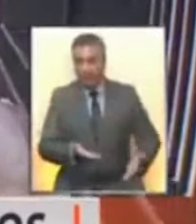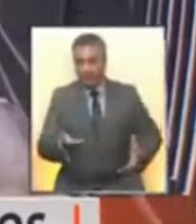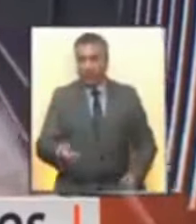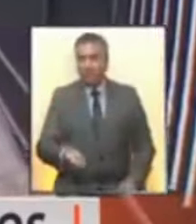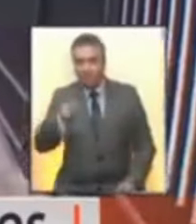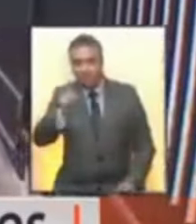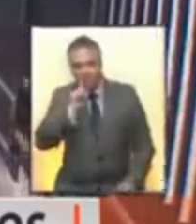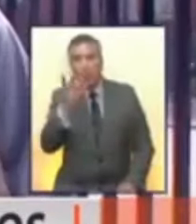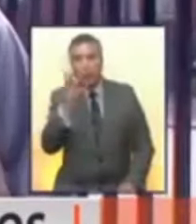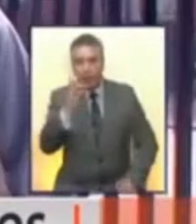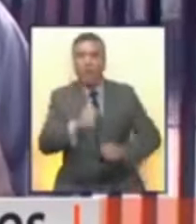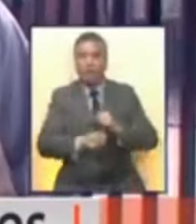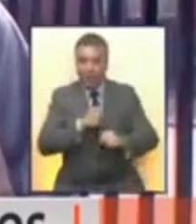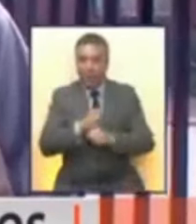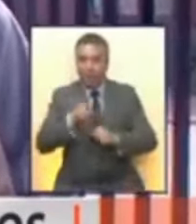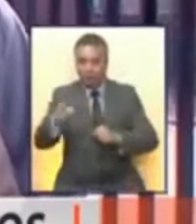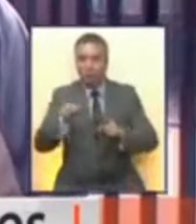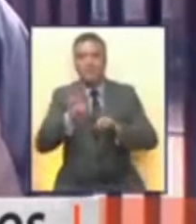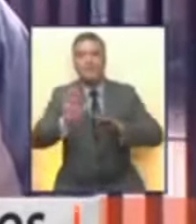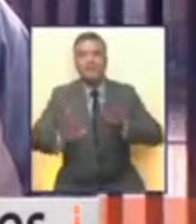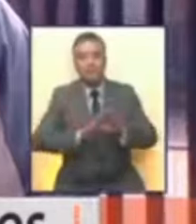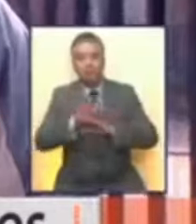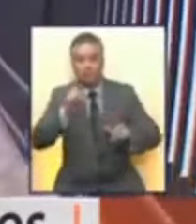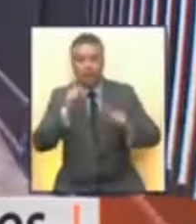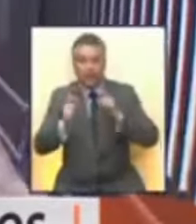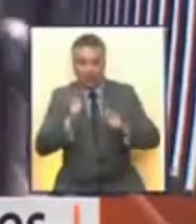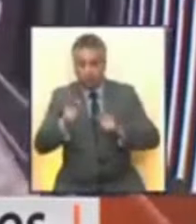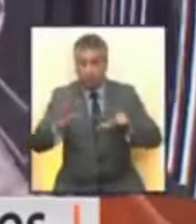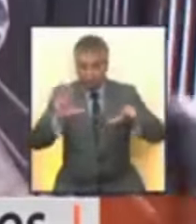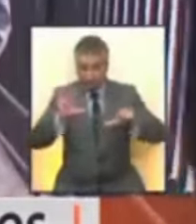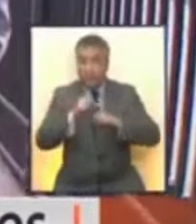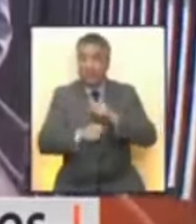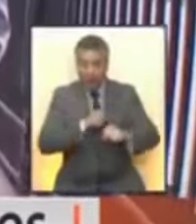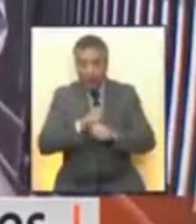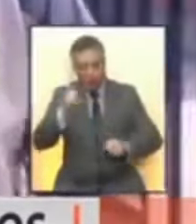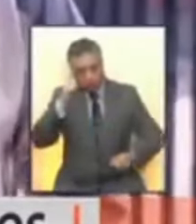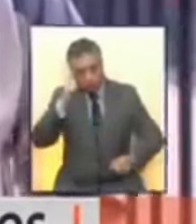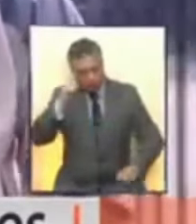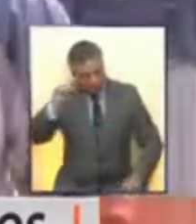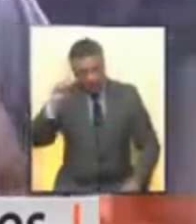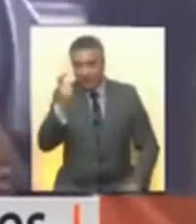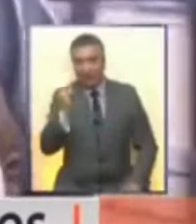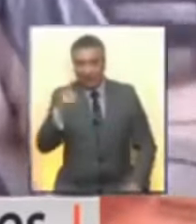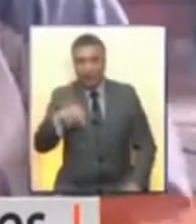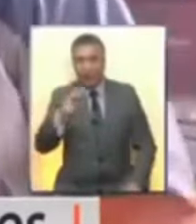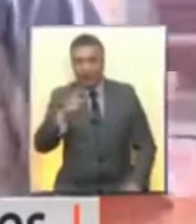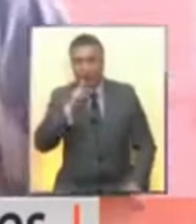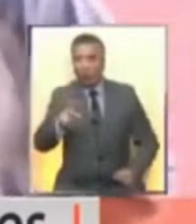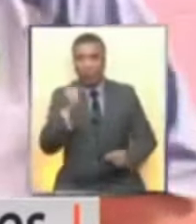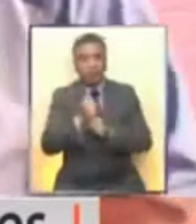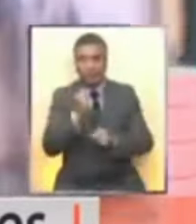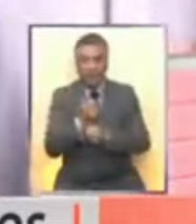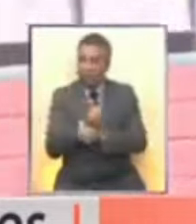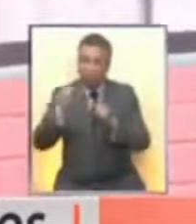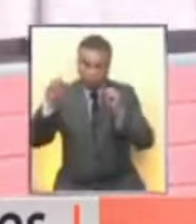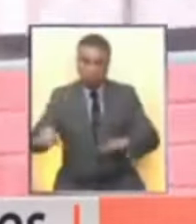Tiene 40 años, es prevencionista de riesgo y hace 7 años decidió ser inventor. Y para eso dejó el trabajo que tenía y